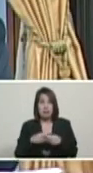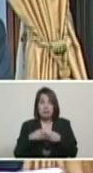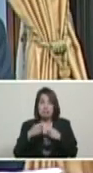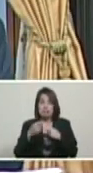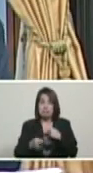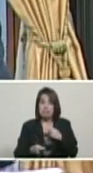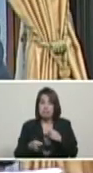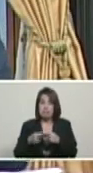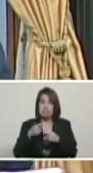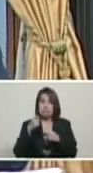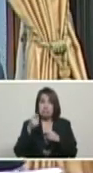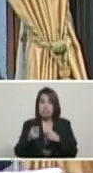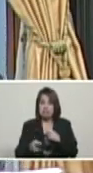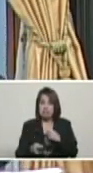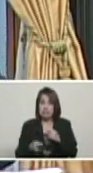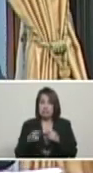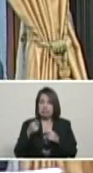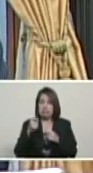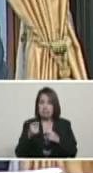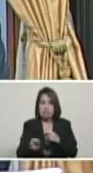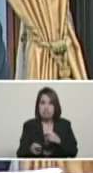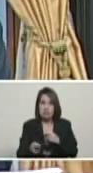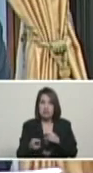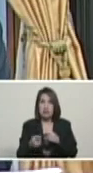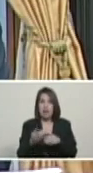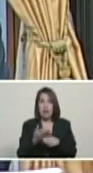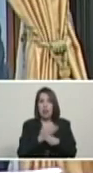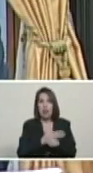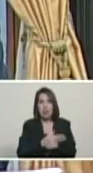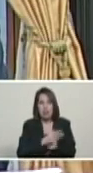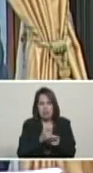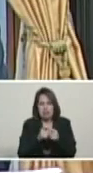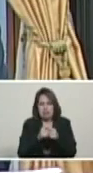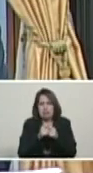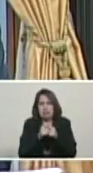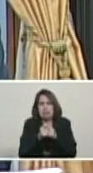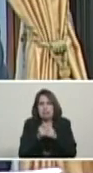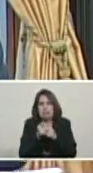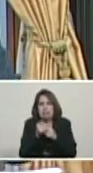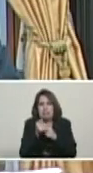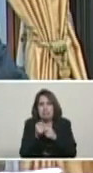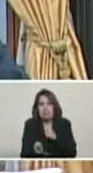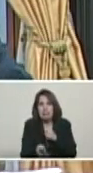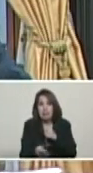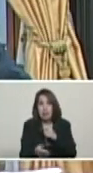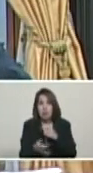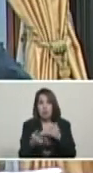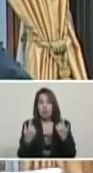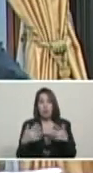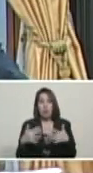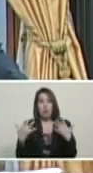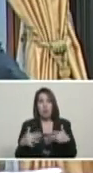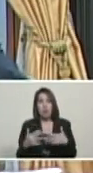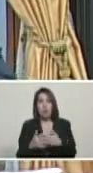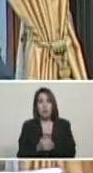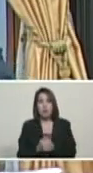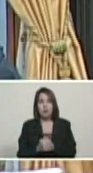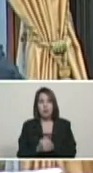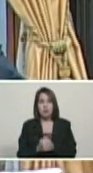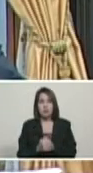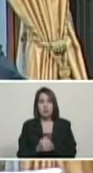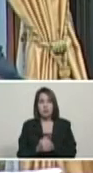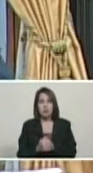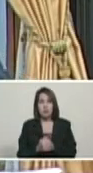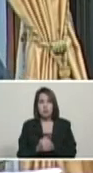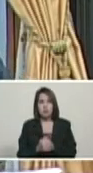que nos entraba y nos ha entrado. El poquitico así, estirándolo y llevándoselo a todos los hogares en